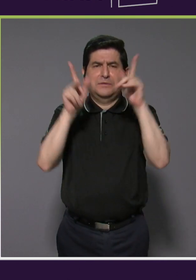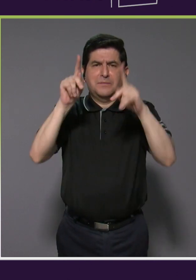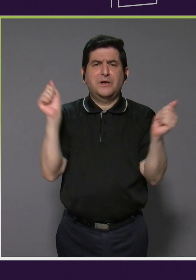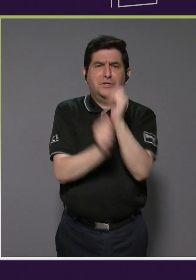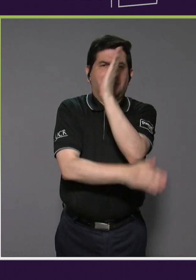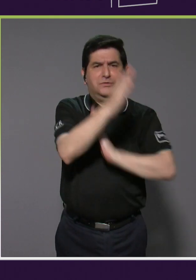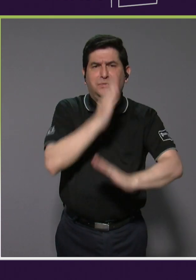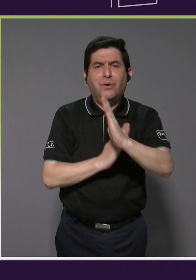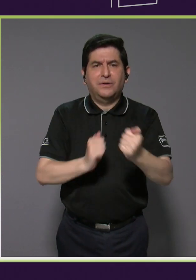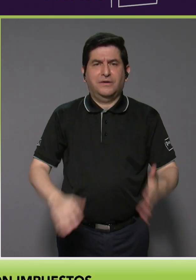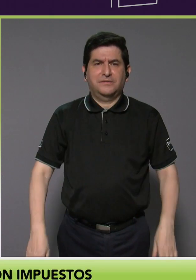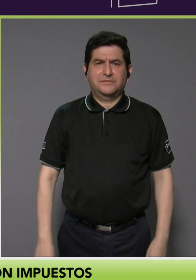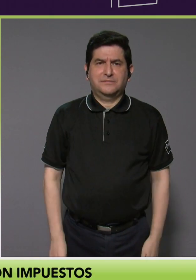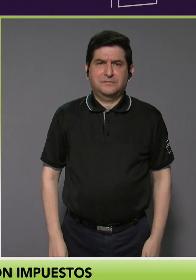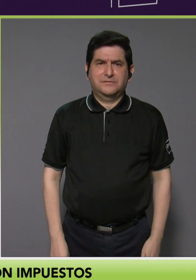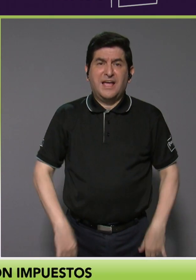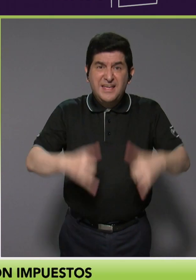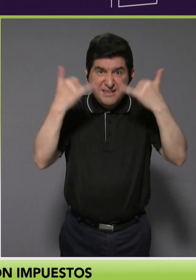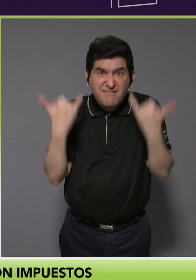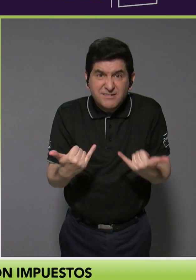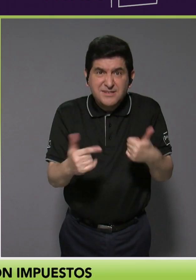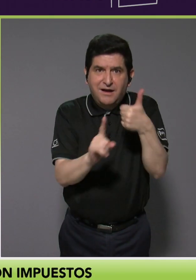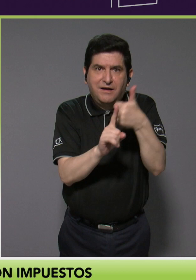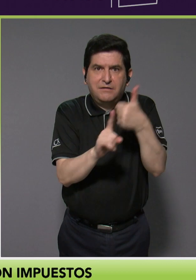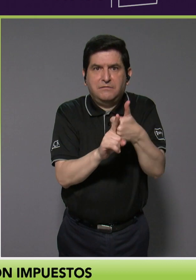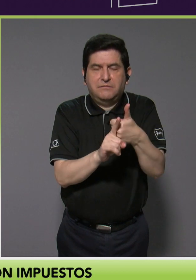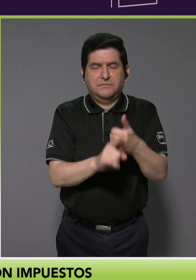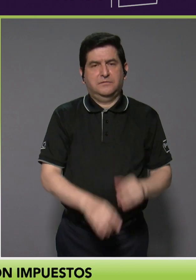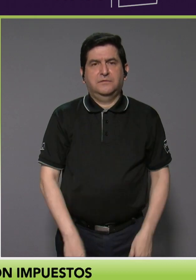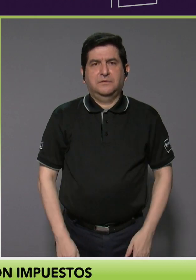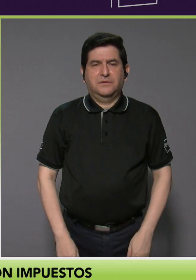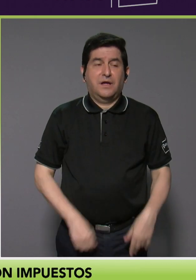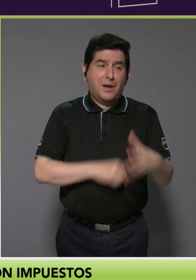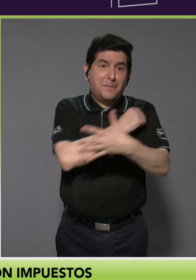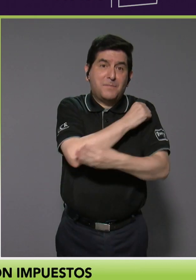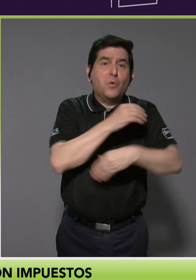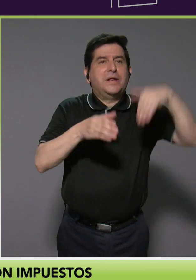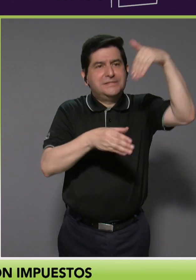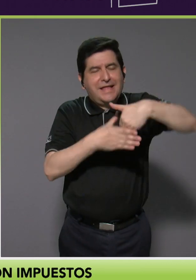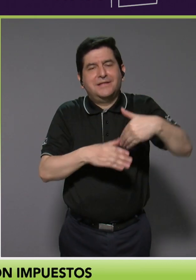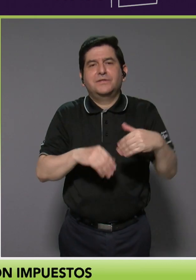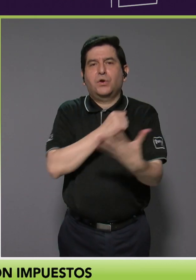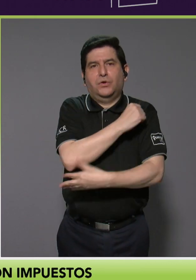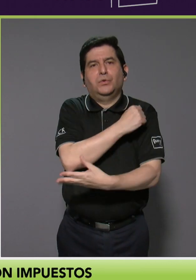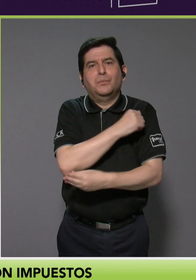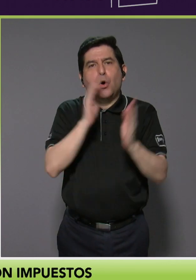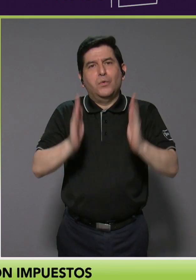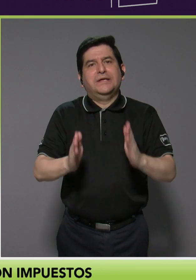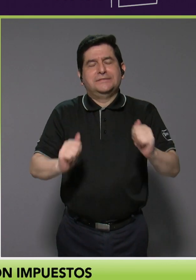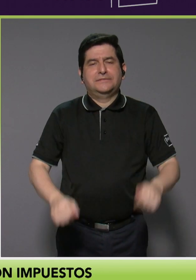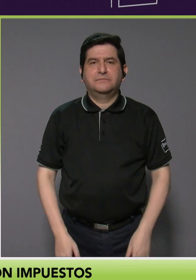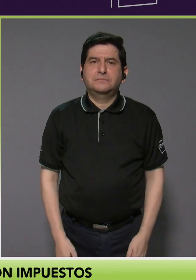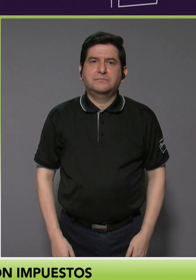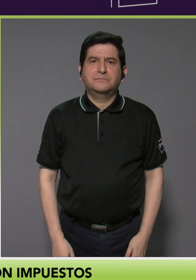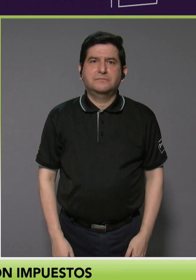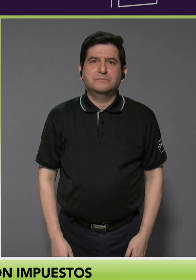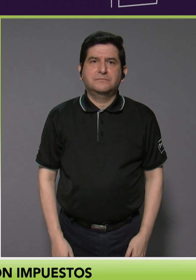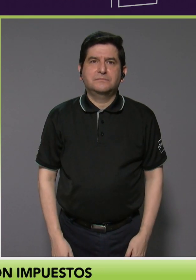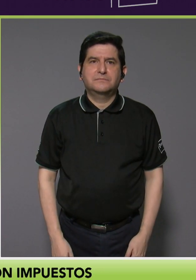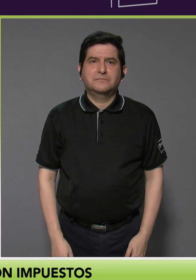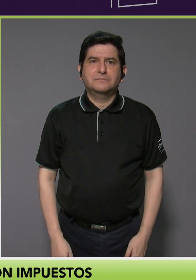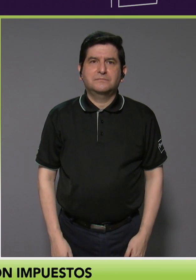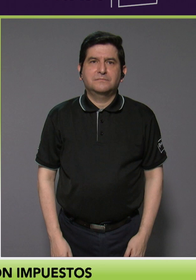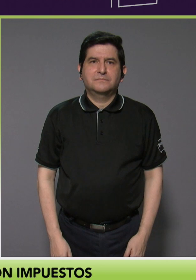personas con discapacidad, que ya de por sí son pobres entre los pobres, ¿verdad? Y también,